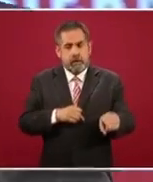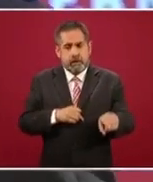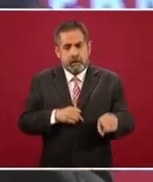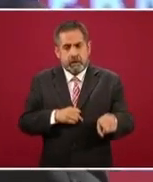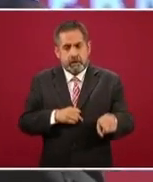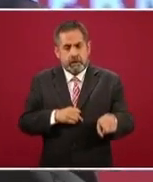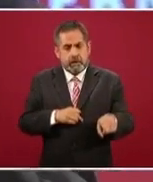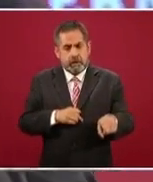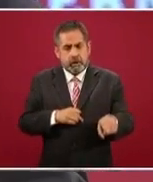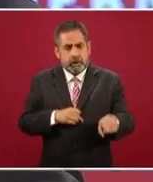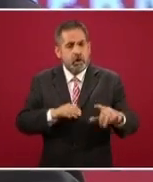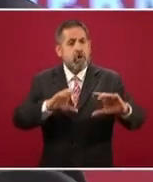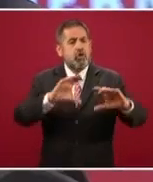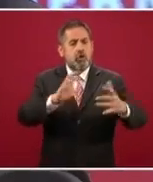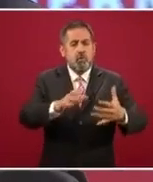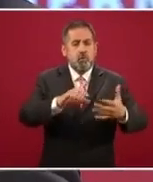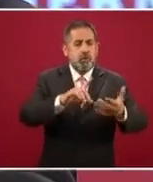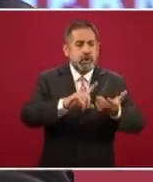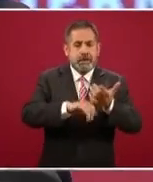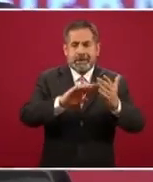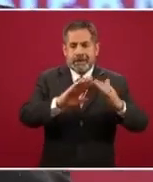de comunidades